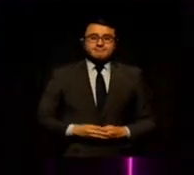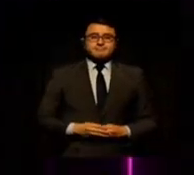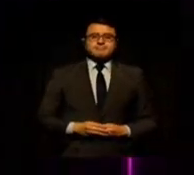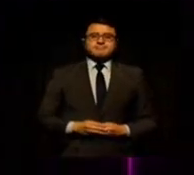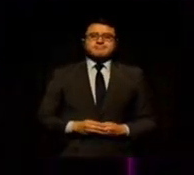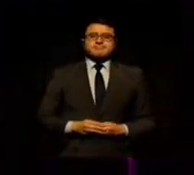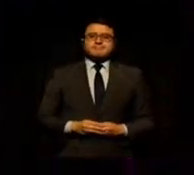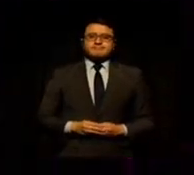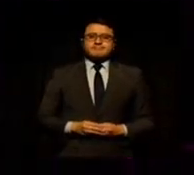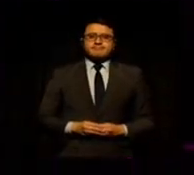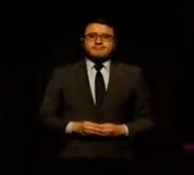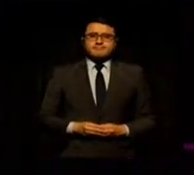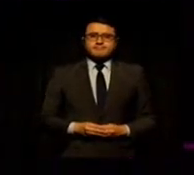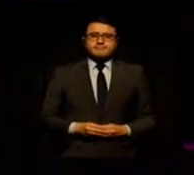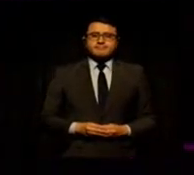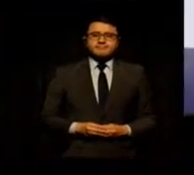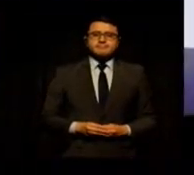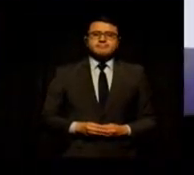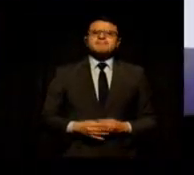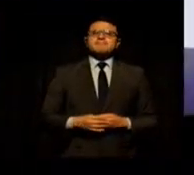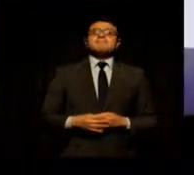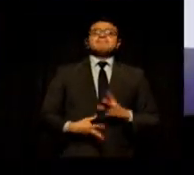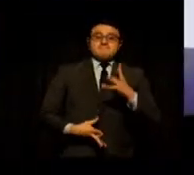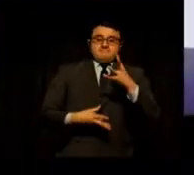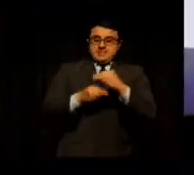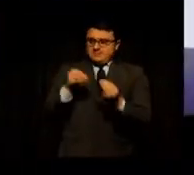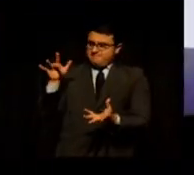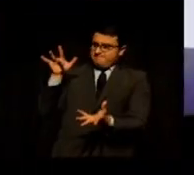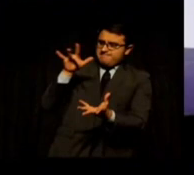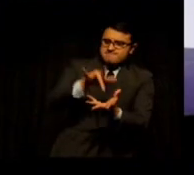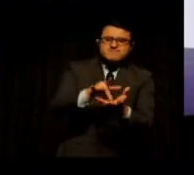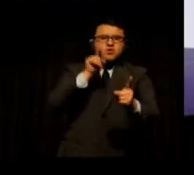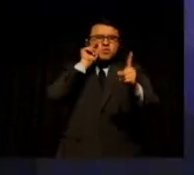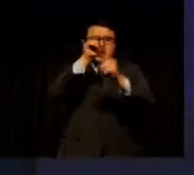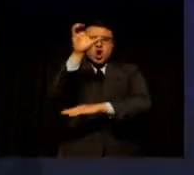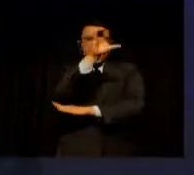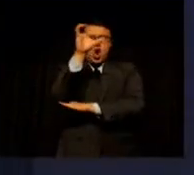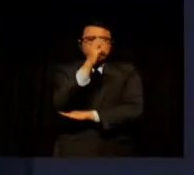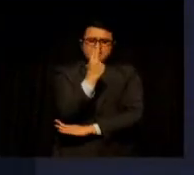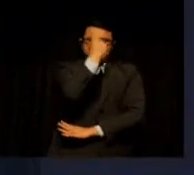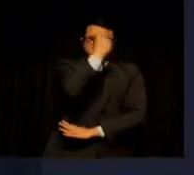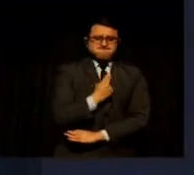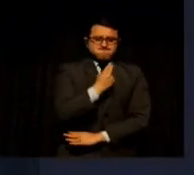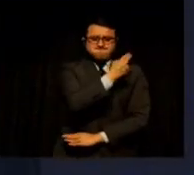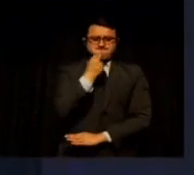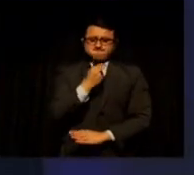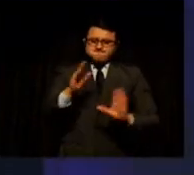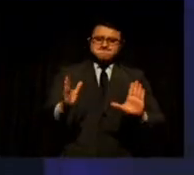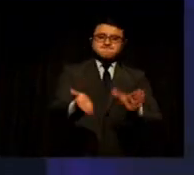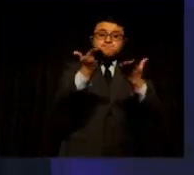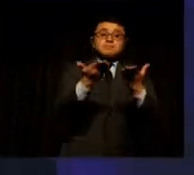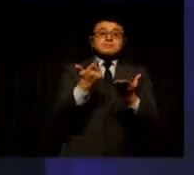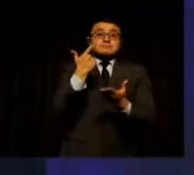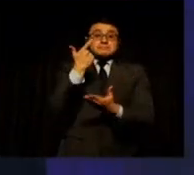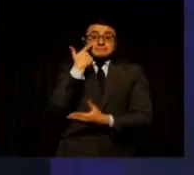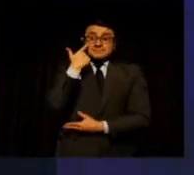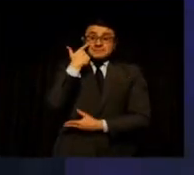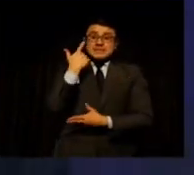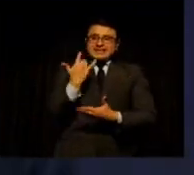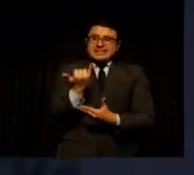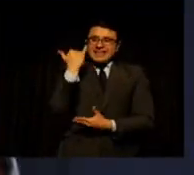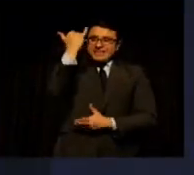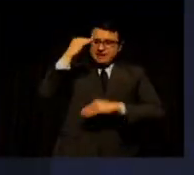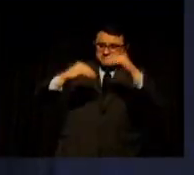y más que eso venimos con un gran compromiso para colombia queremos anunciar que estaremos creando un centro